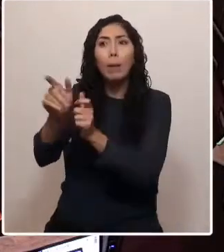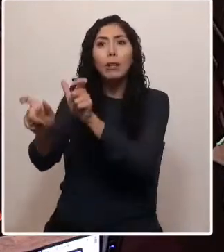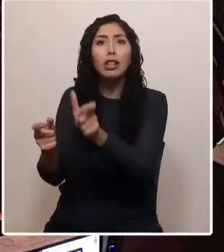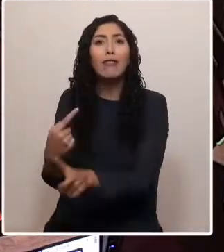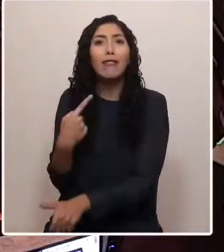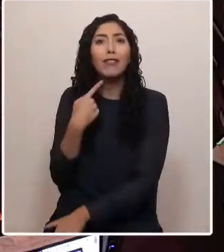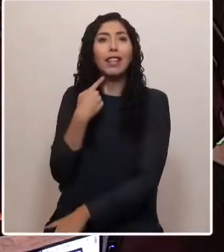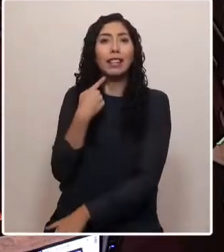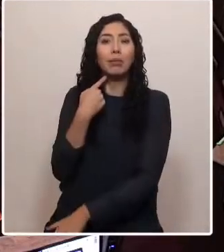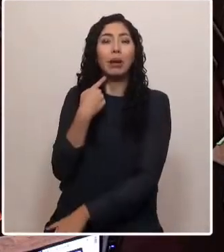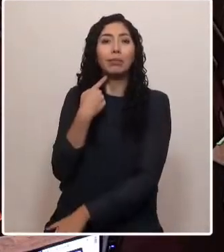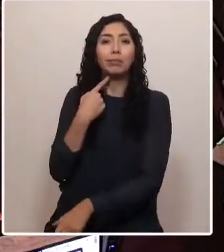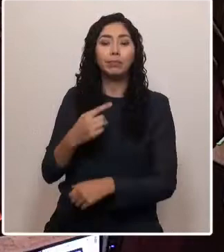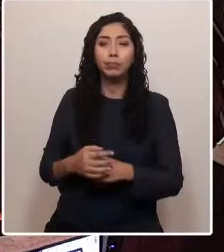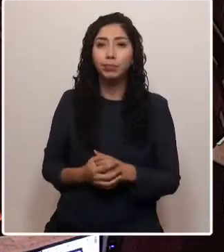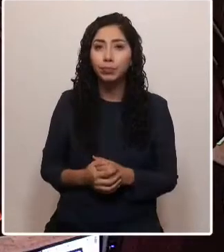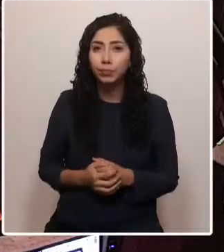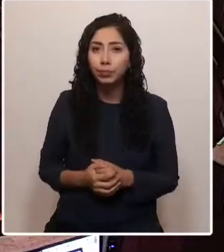de sus vidas.